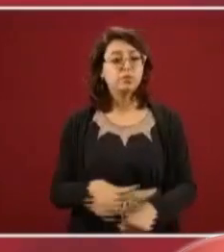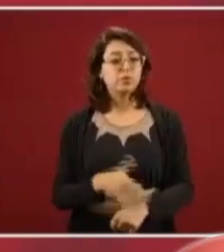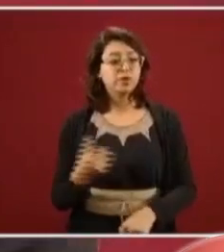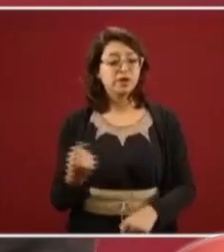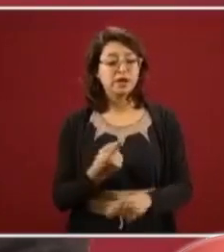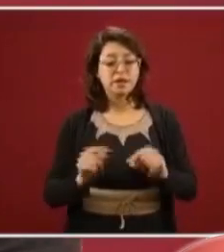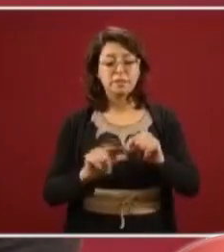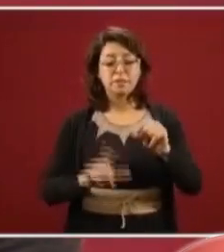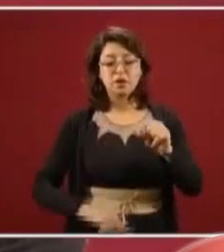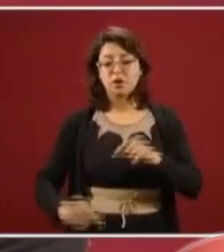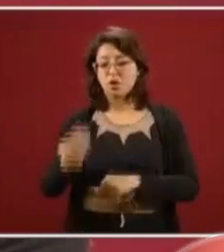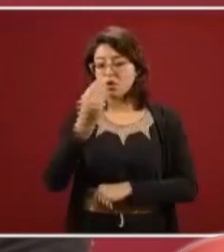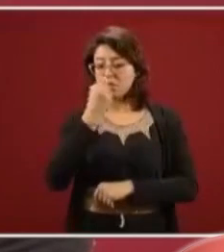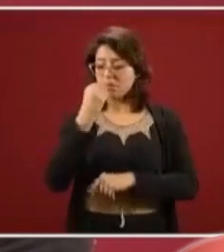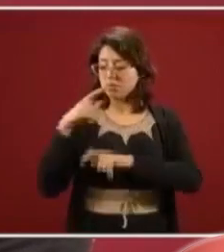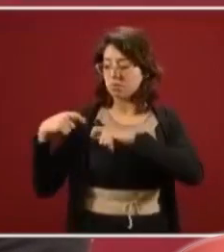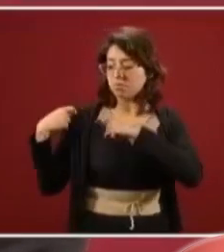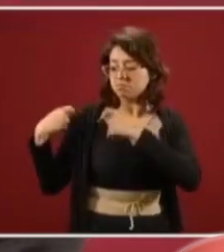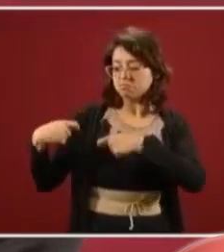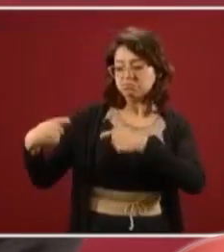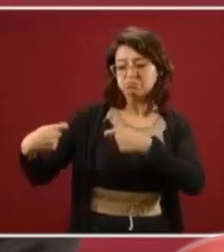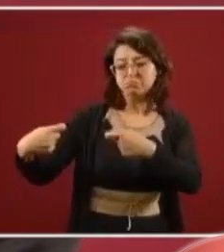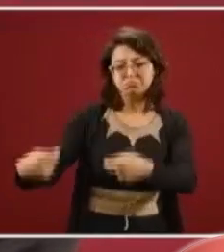tradicional mexicana es bastante sana.